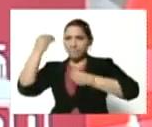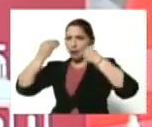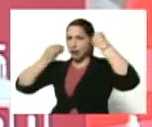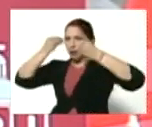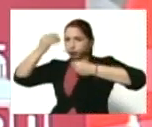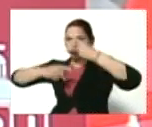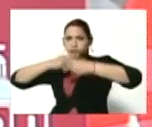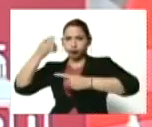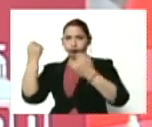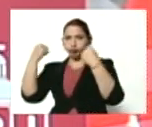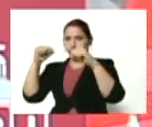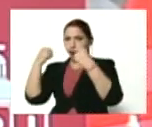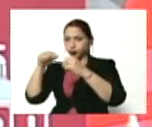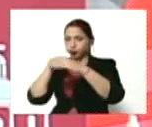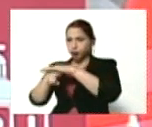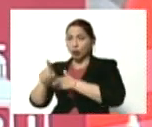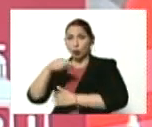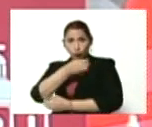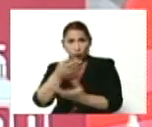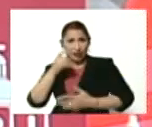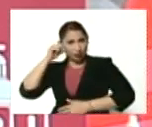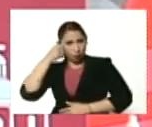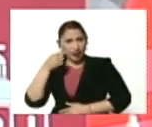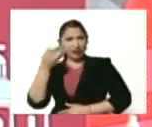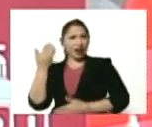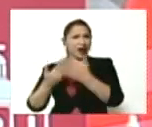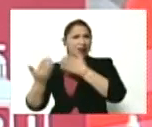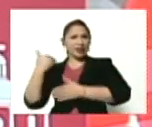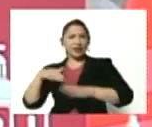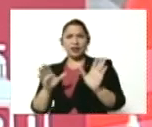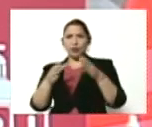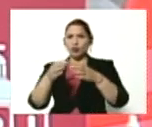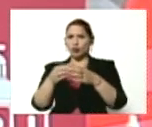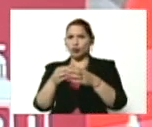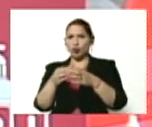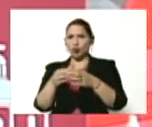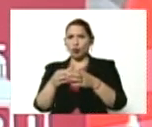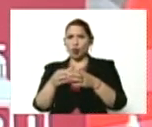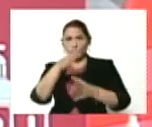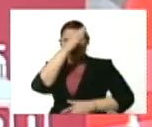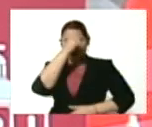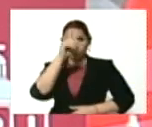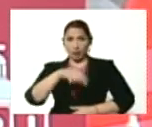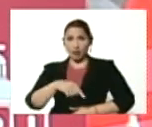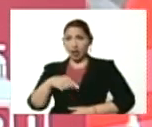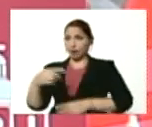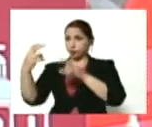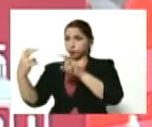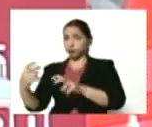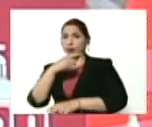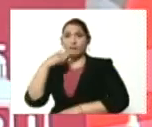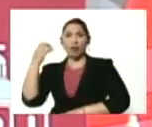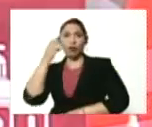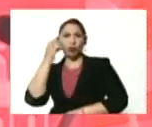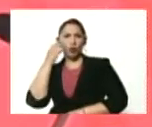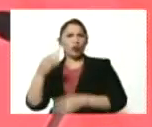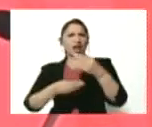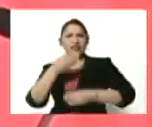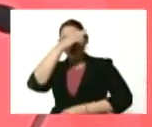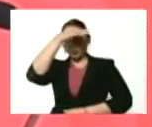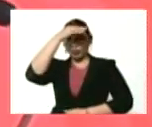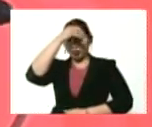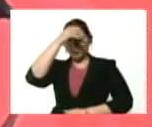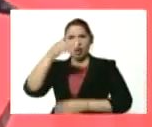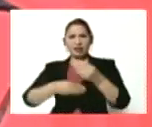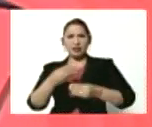de todo el entrenamiento. Ustedes recuerdan aquella reunión entre Donald Trump e Iván Duque. Lo que estaba haciendo Donald Trump en esa oportunidad